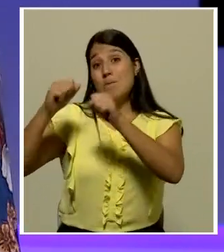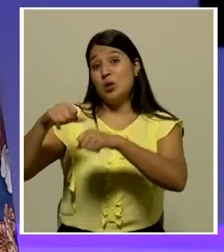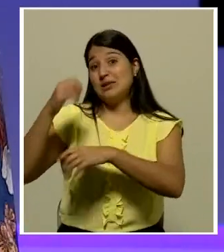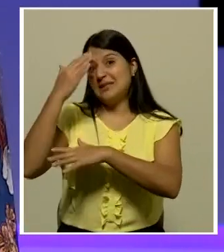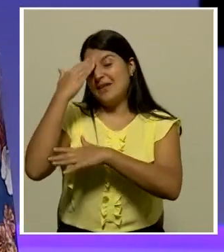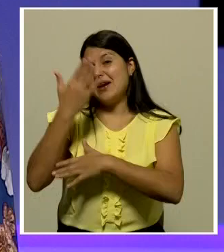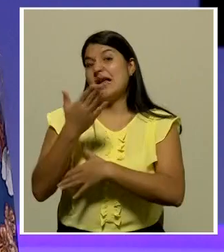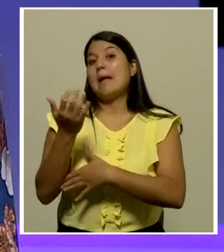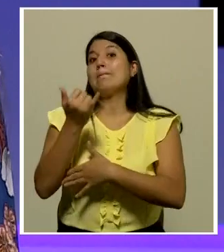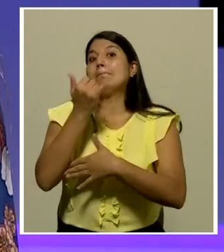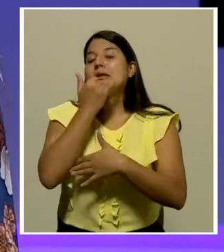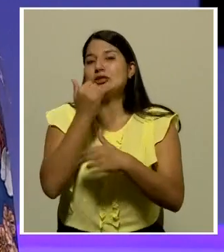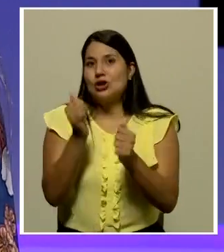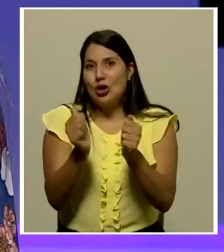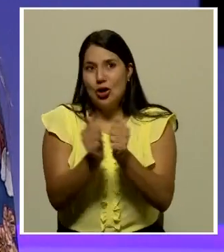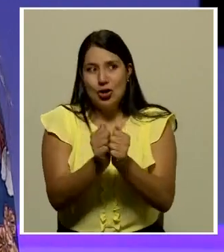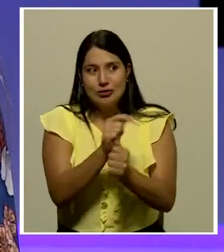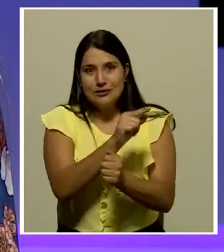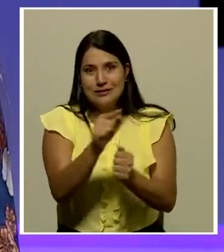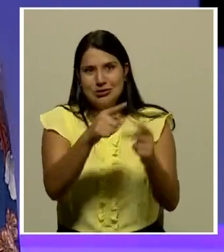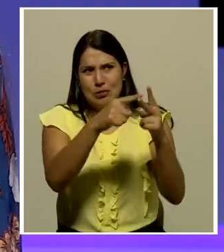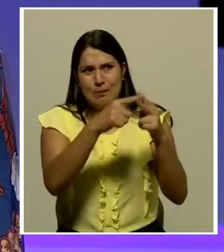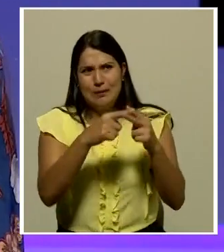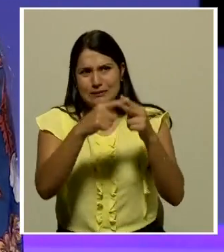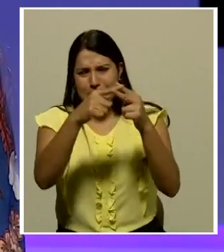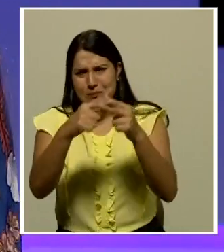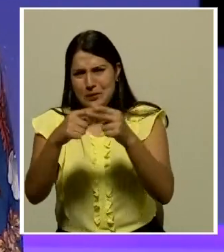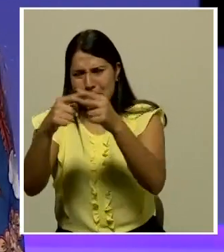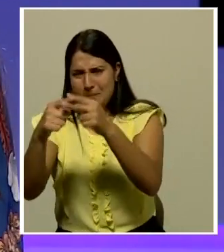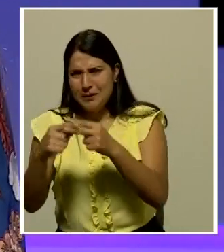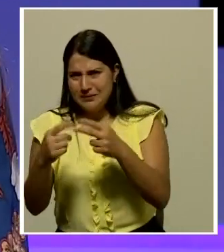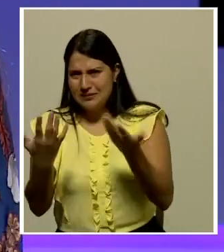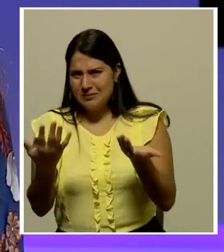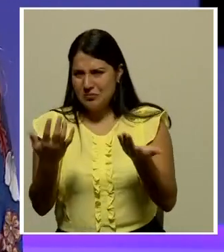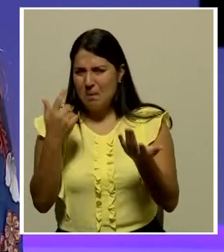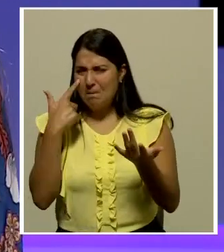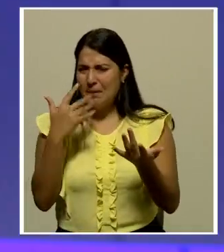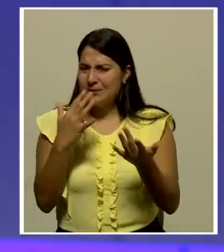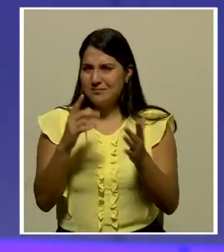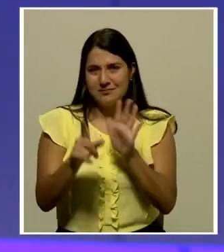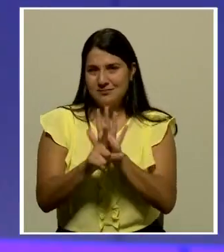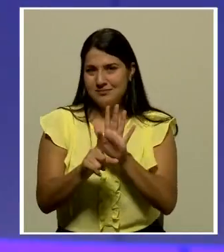lo que entendemos es que tenían unas condiciones irregulares al momento de otorgarlos.